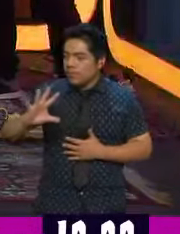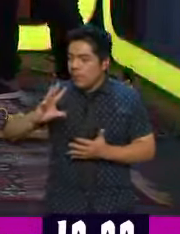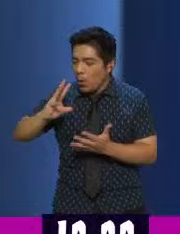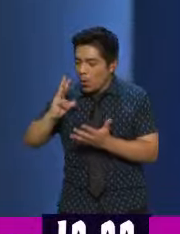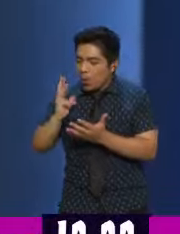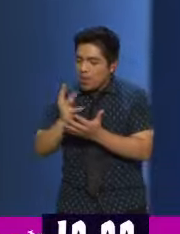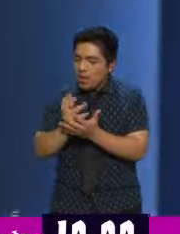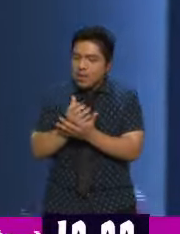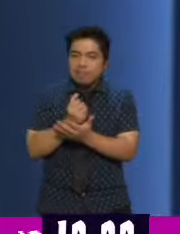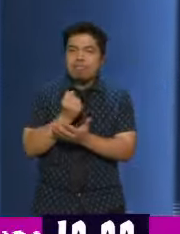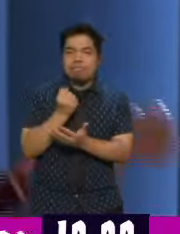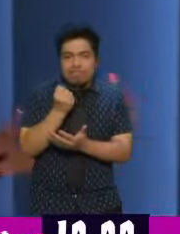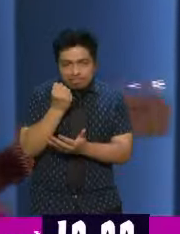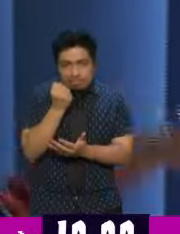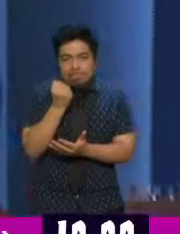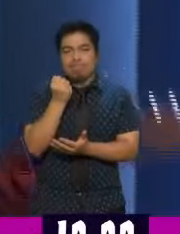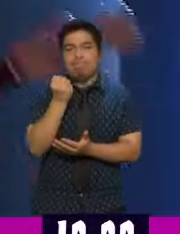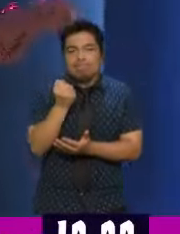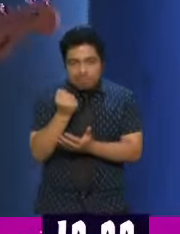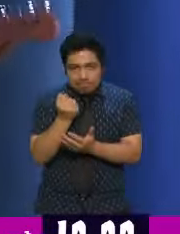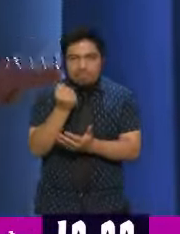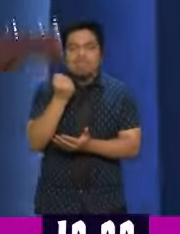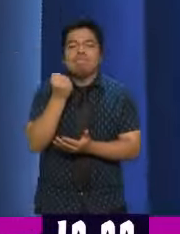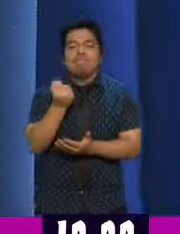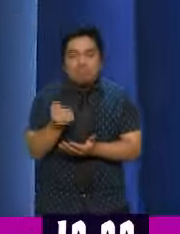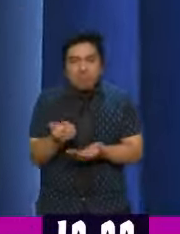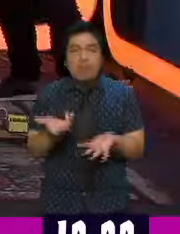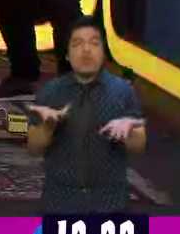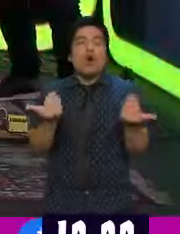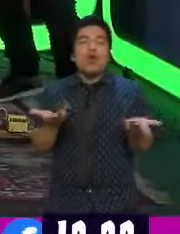Vamos por todo, nada. Vamos por todo, nada.